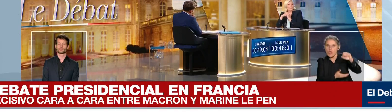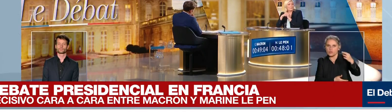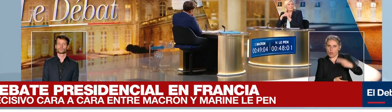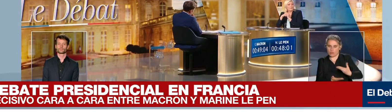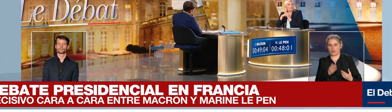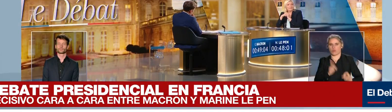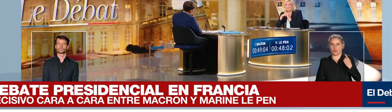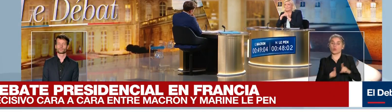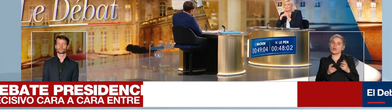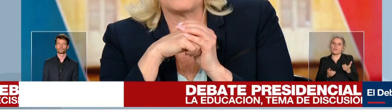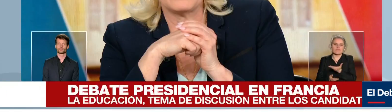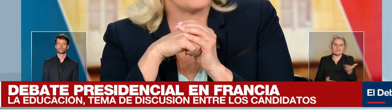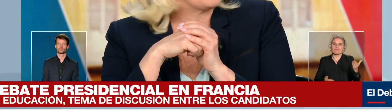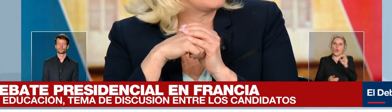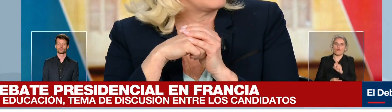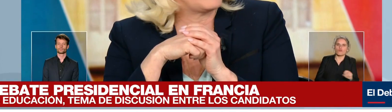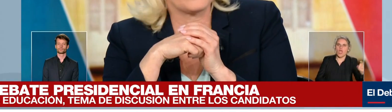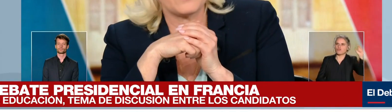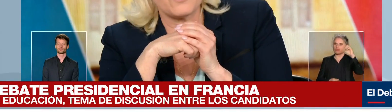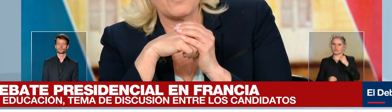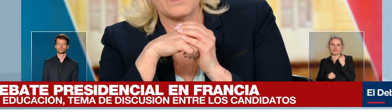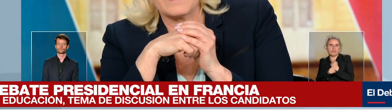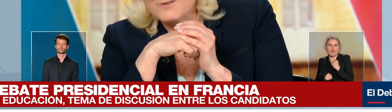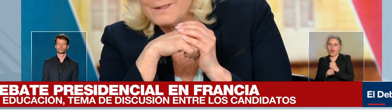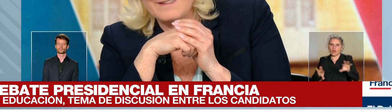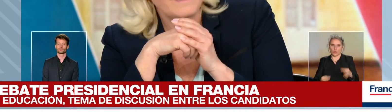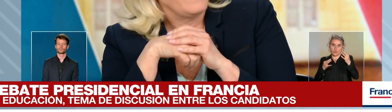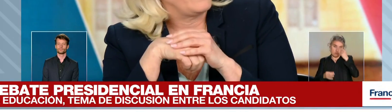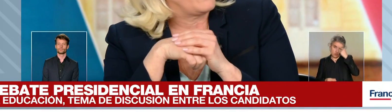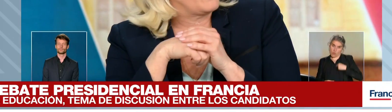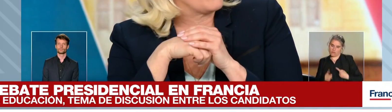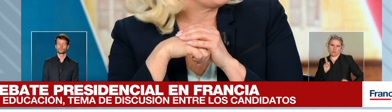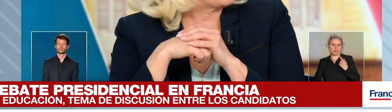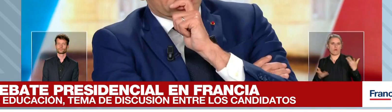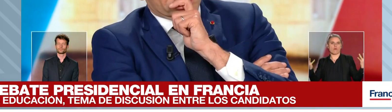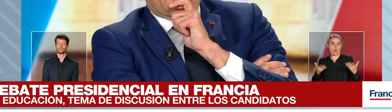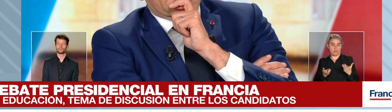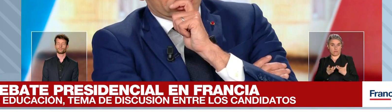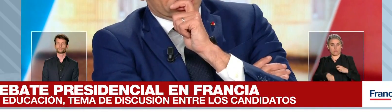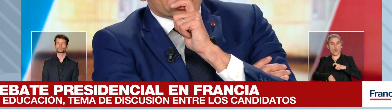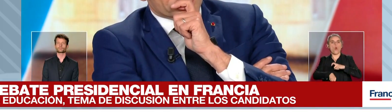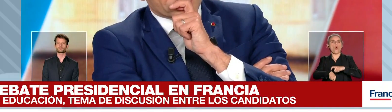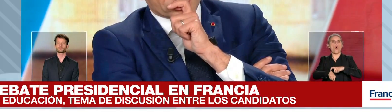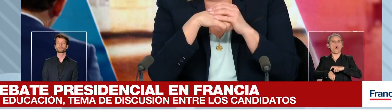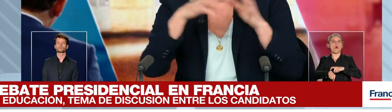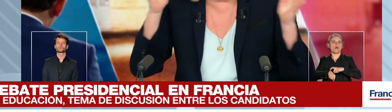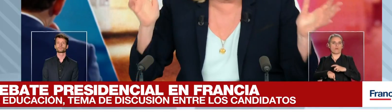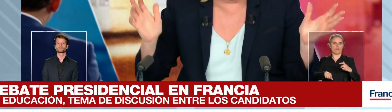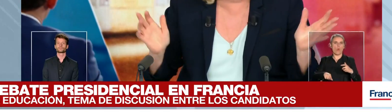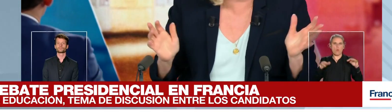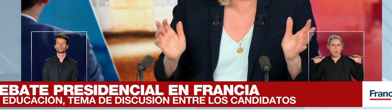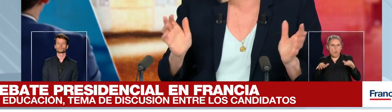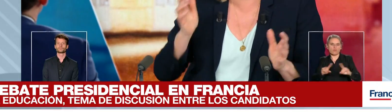creo que es muy importante. También quiero que puedan viajar y que puedan encontrar empleos. Entonces, en